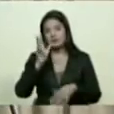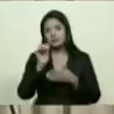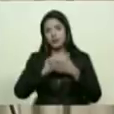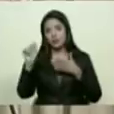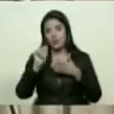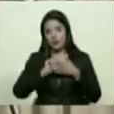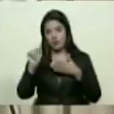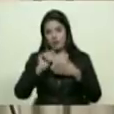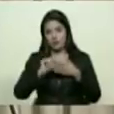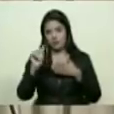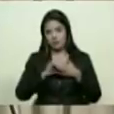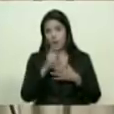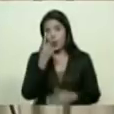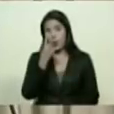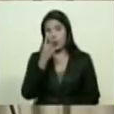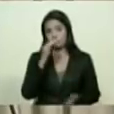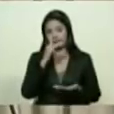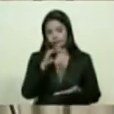$1,513 un Bitcoin.